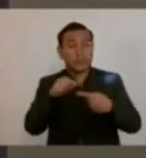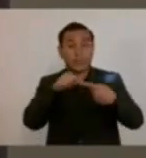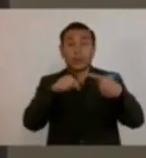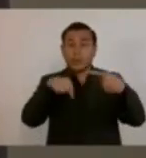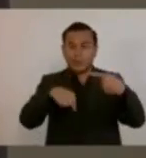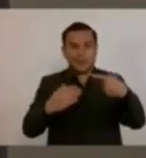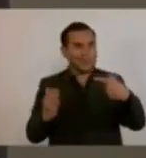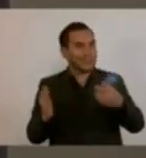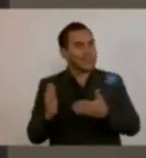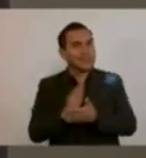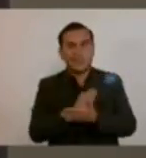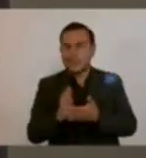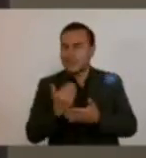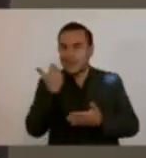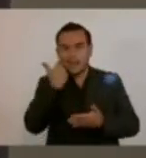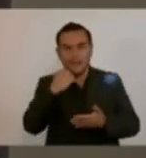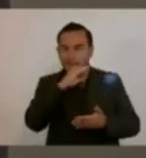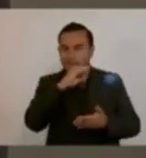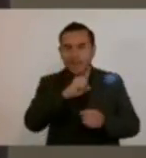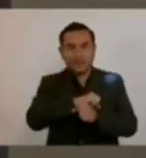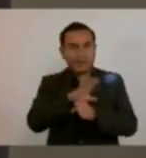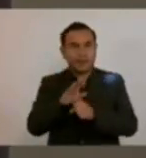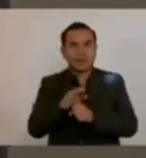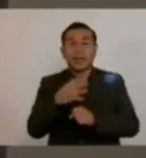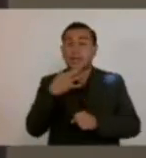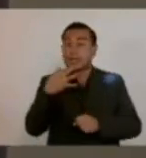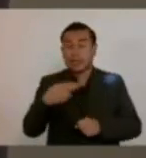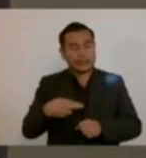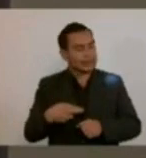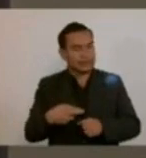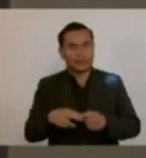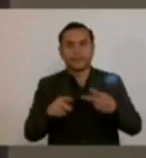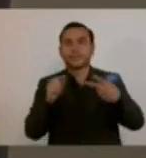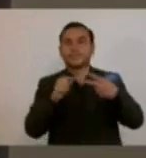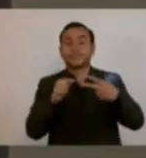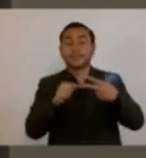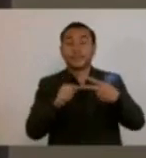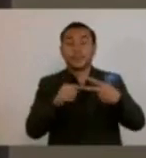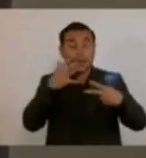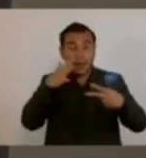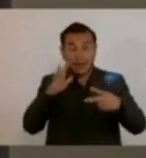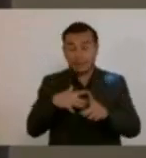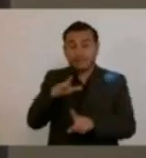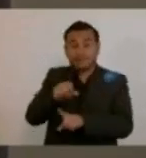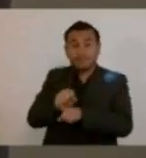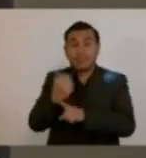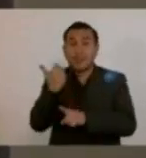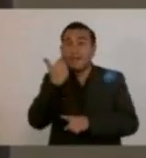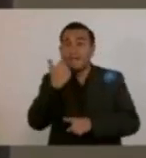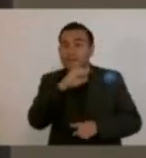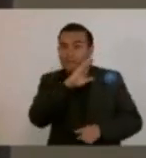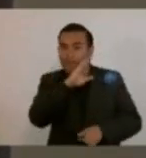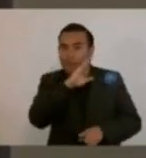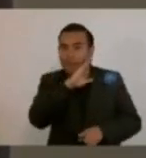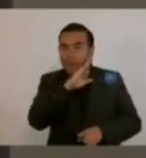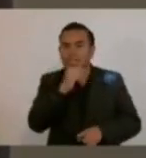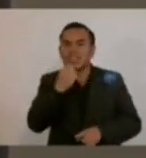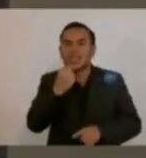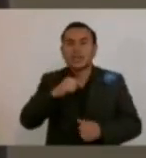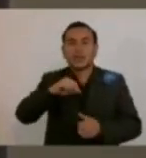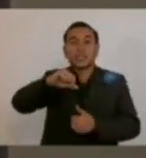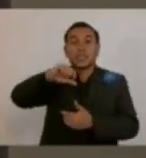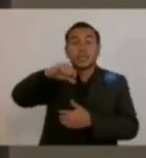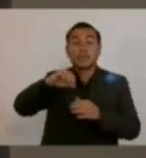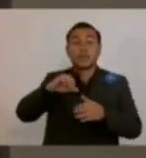hoy es mentira que haya un caso confirmado o mucho menos una muerte. Y dos, que en el momento que se detecte un caso, y aquí está la OPS para